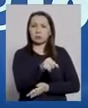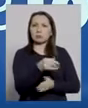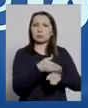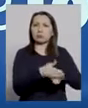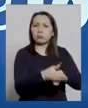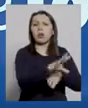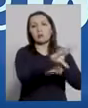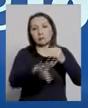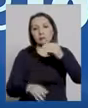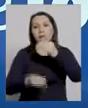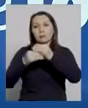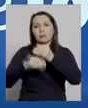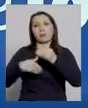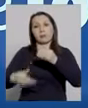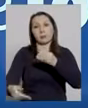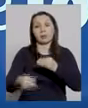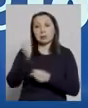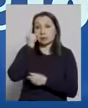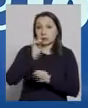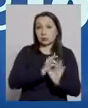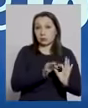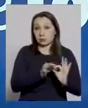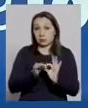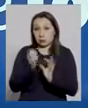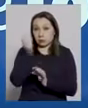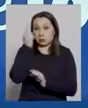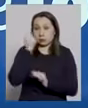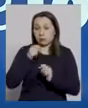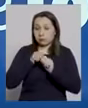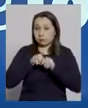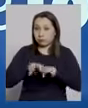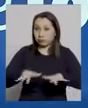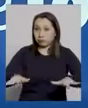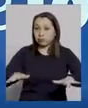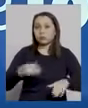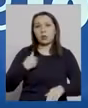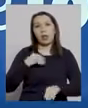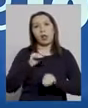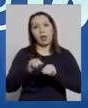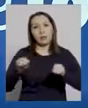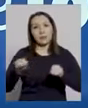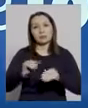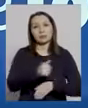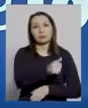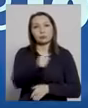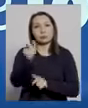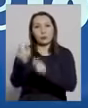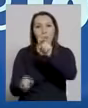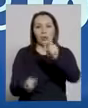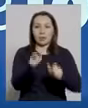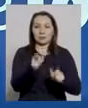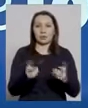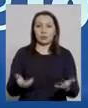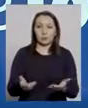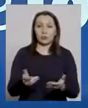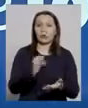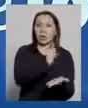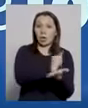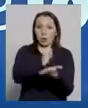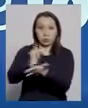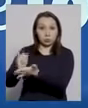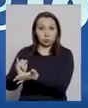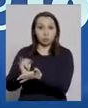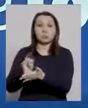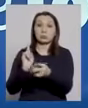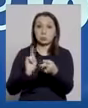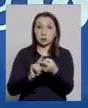esta. Dicho esto, y entendiendo toda la complejidad de la pandemia, hacemos un llamado a todas las personas e instituciones